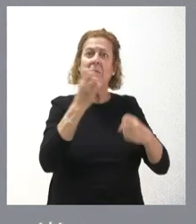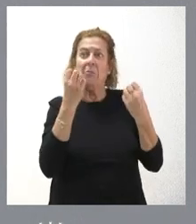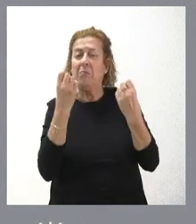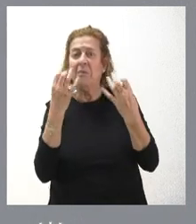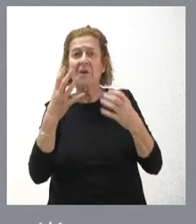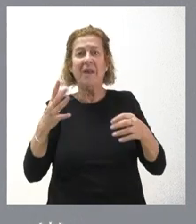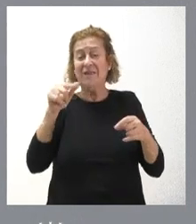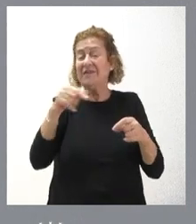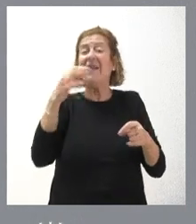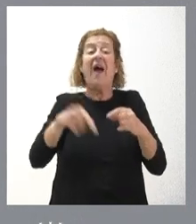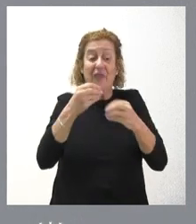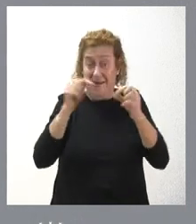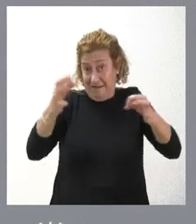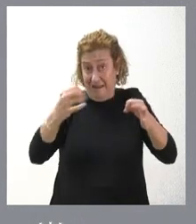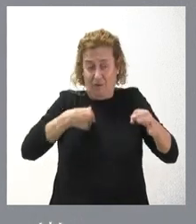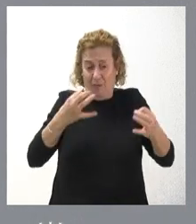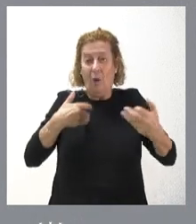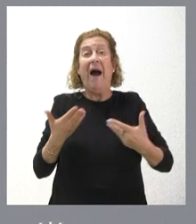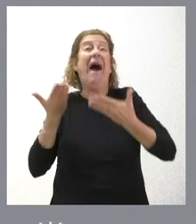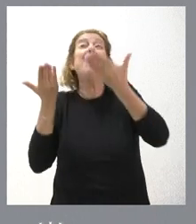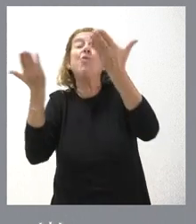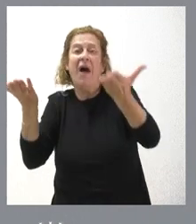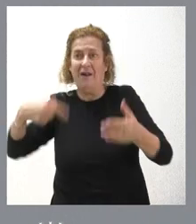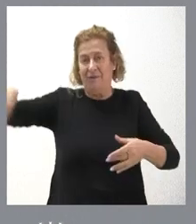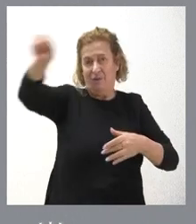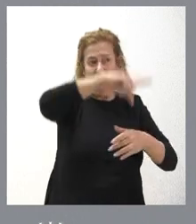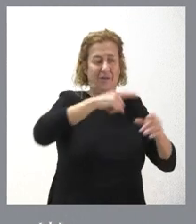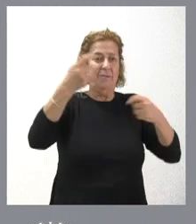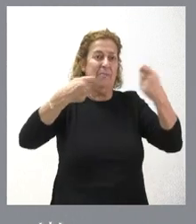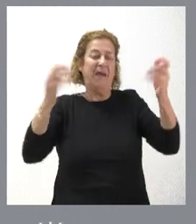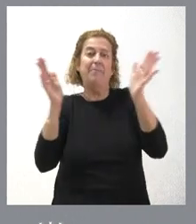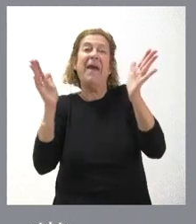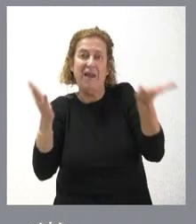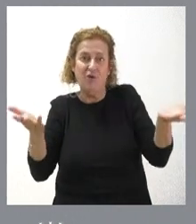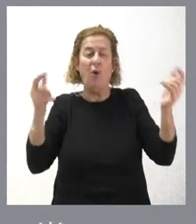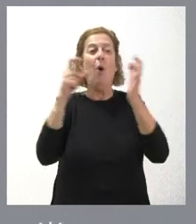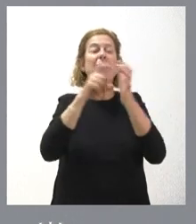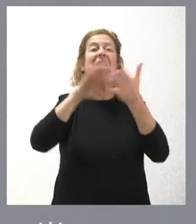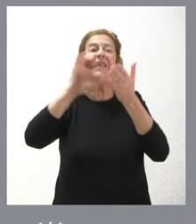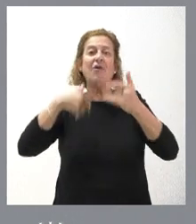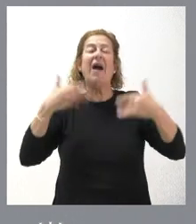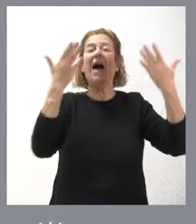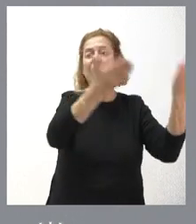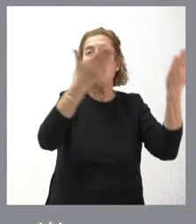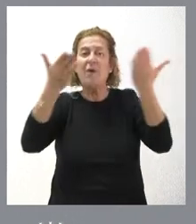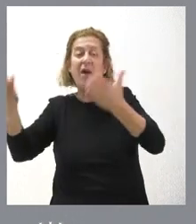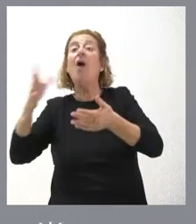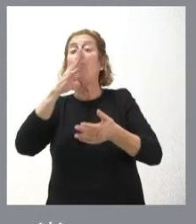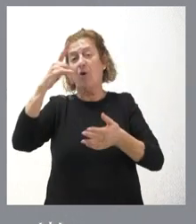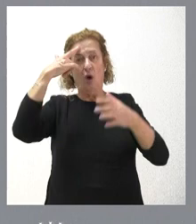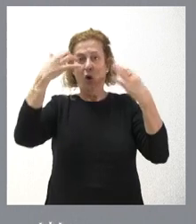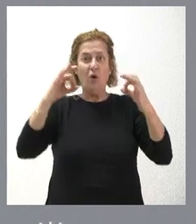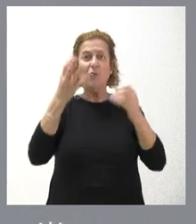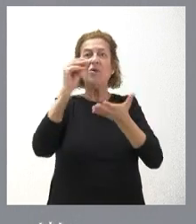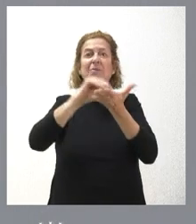las entidades que lo están pasando mal y en este caso ayudar al pequeño comercio hacemos desde la junta de castell le y nos tocó ayudar porque lógicamente muchas